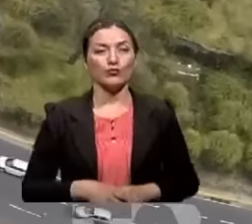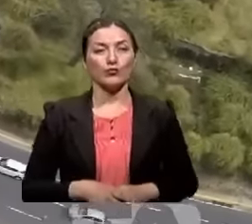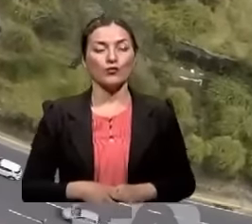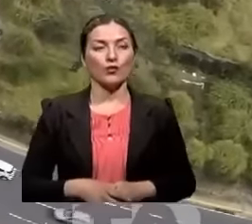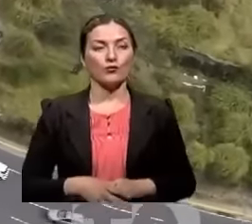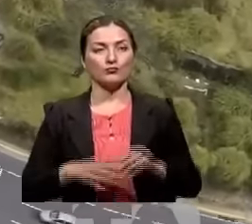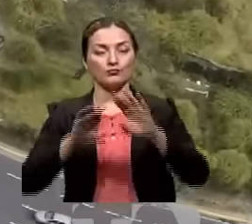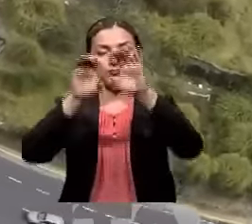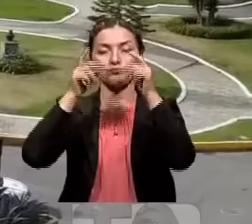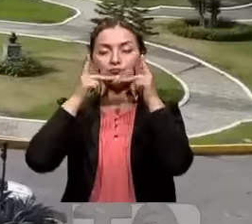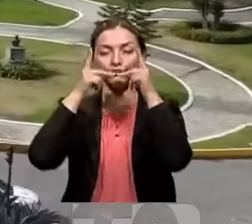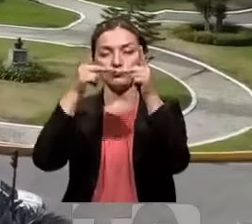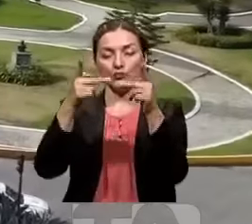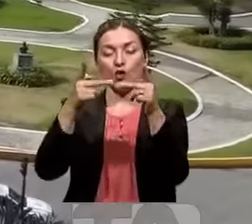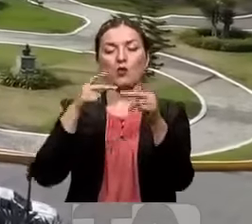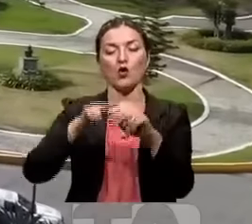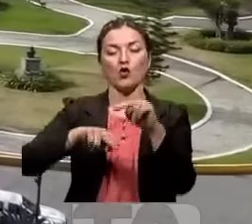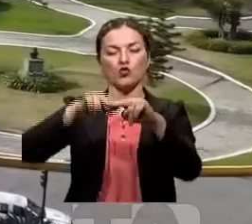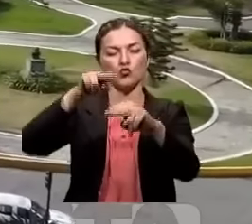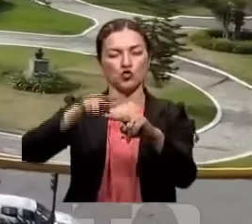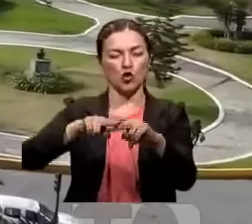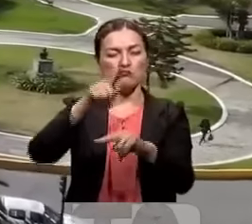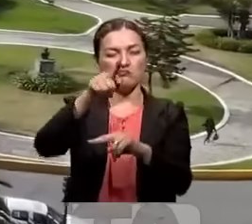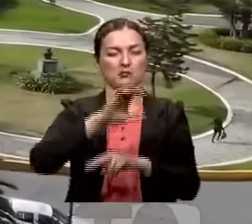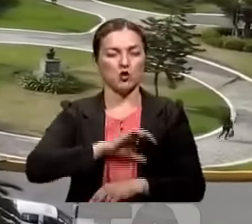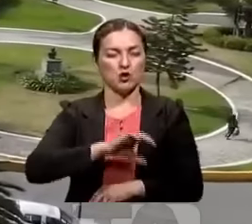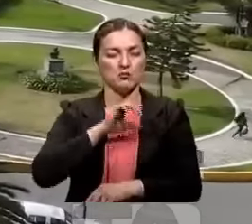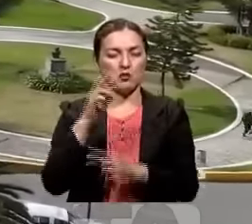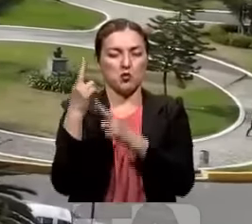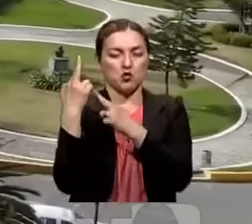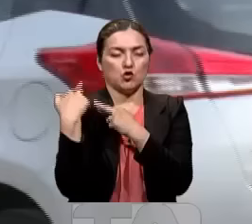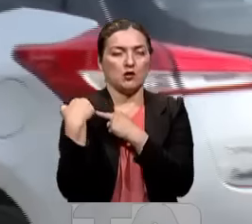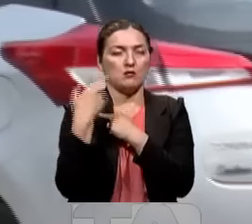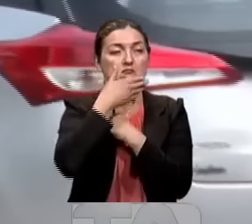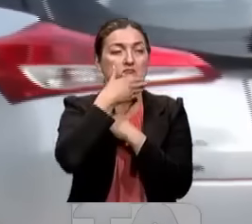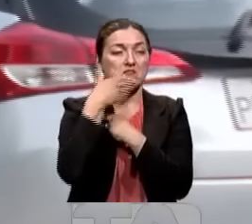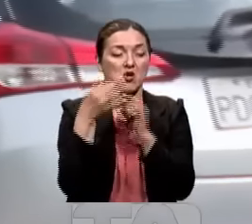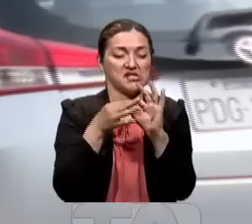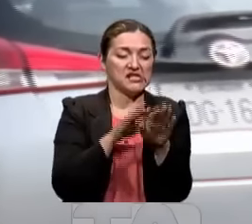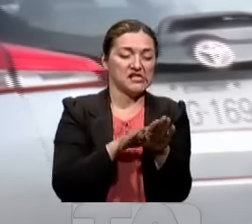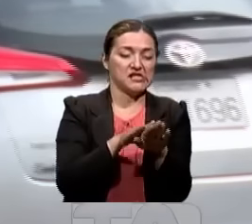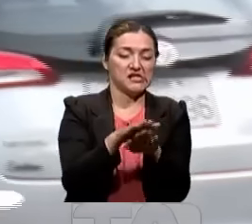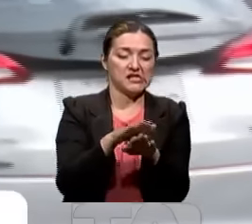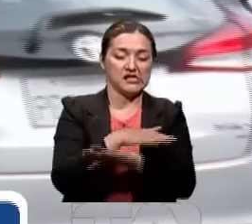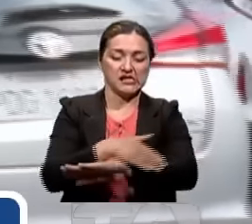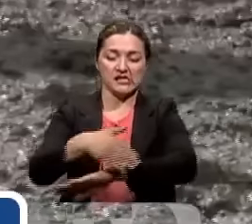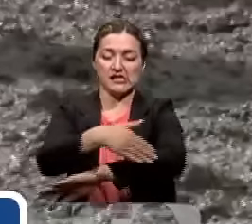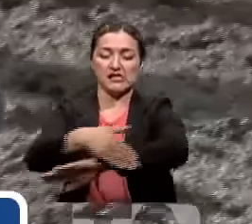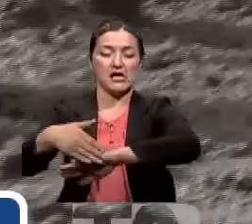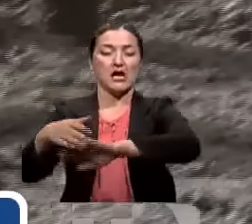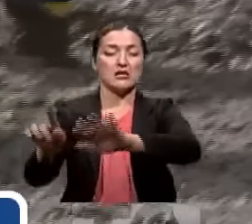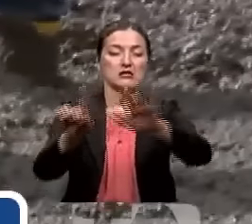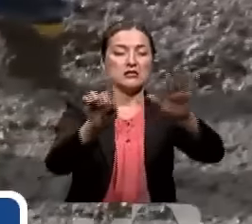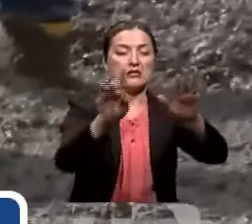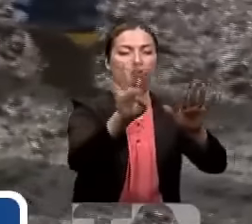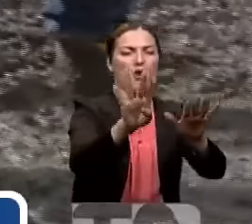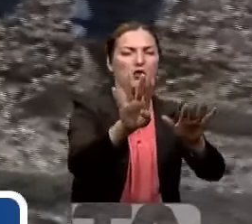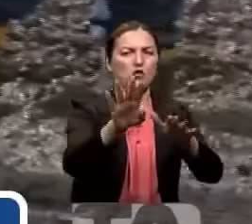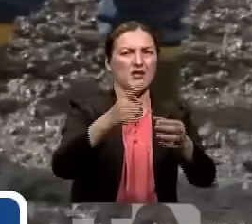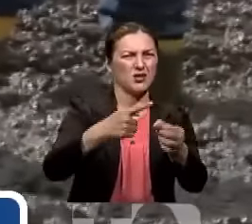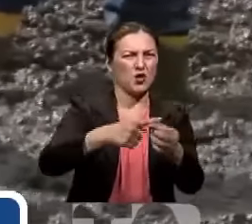La empresa pública metropolitana de movilidad y obras públicas está a cargo del mejoramiento de 64 ejes viales en todo el